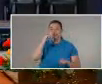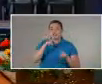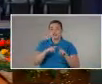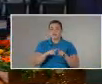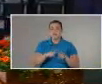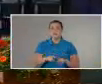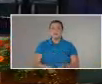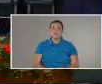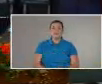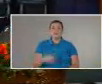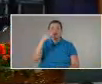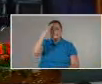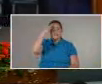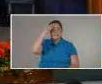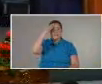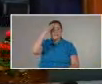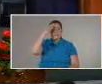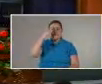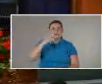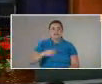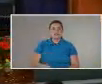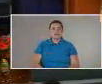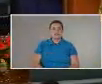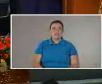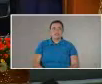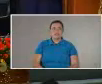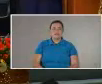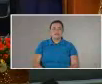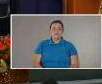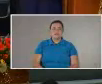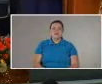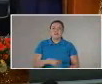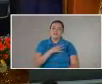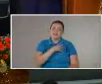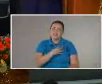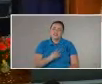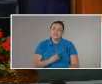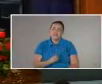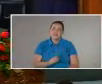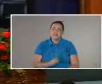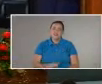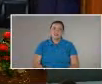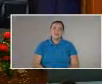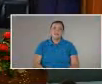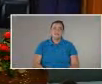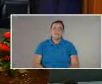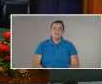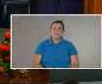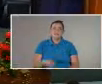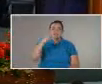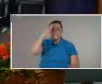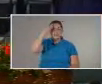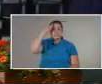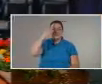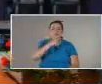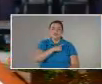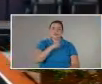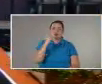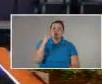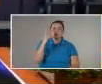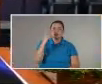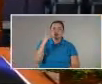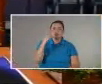tristeza como un valle en el que hay que pasar y que hay que atravesar, pero sabiendo que es solamente una situación de